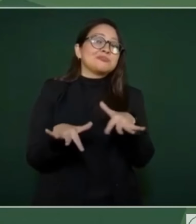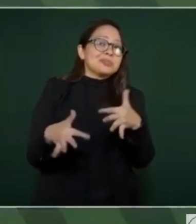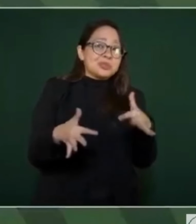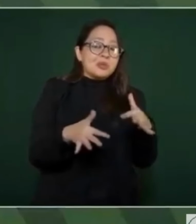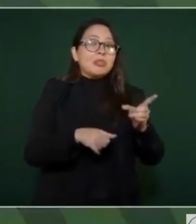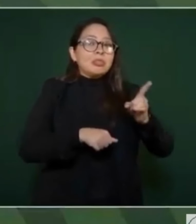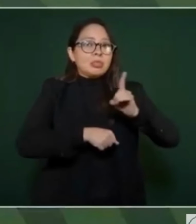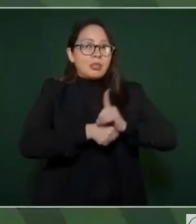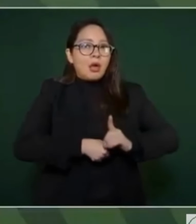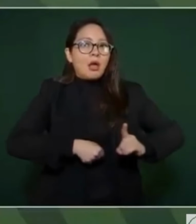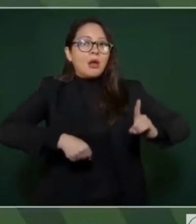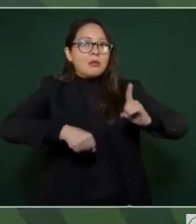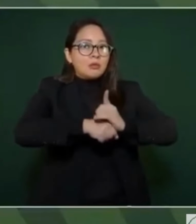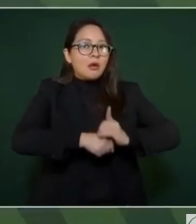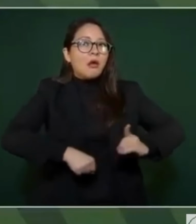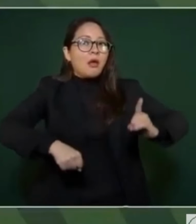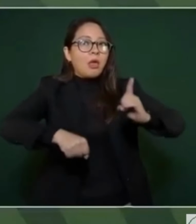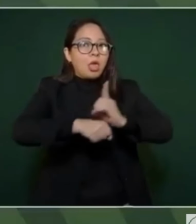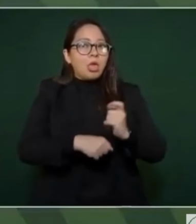diarios,